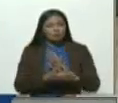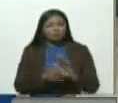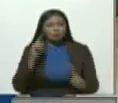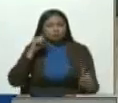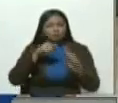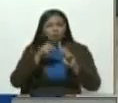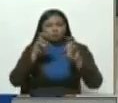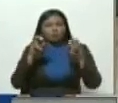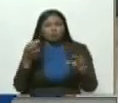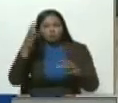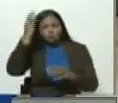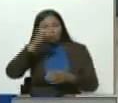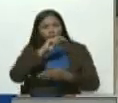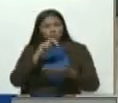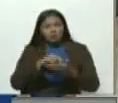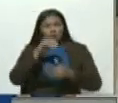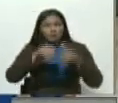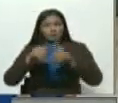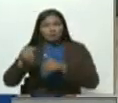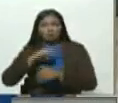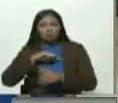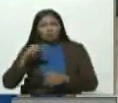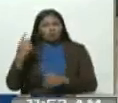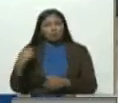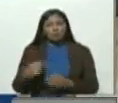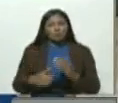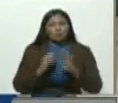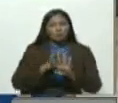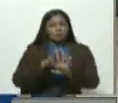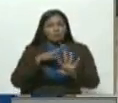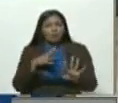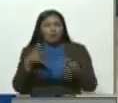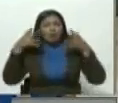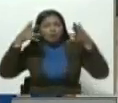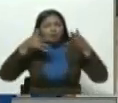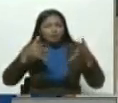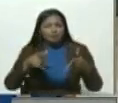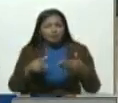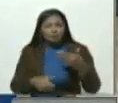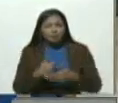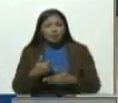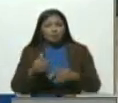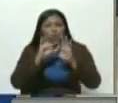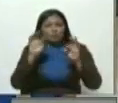designamos un nuevo Consejo Nacional Electoral, el cual ha tenido las mayores alabanzas,